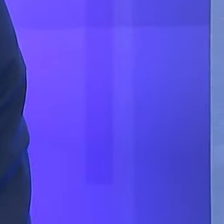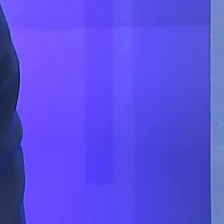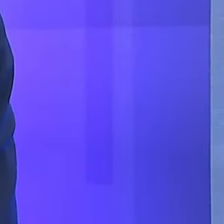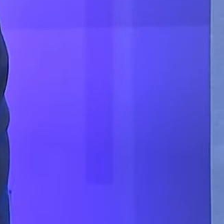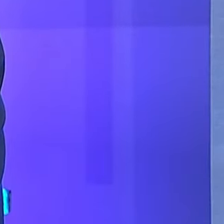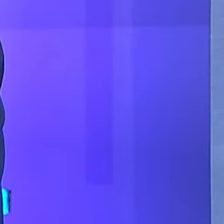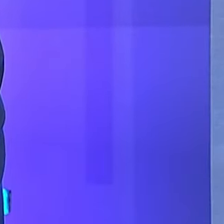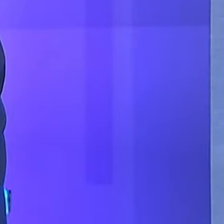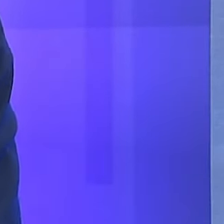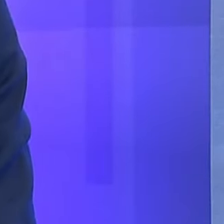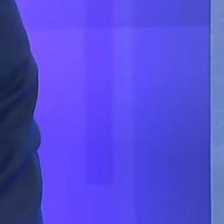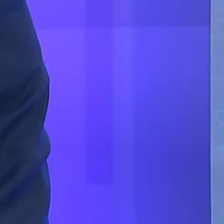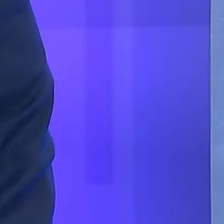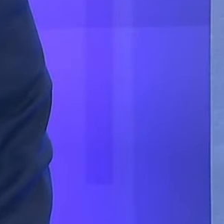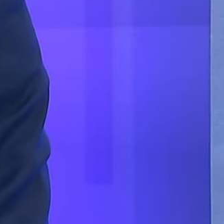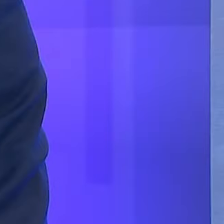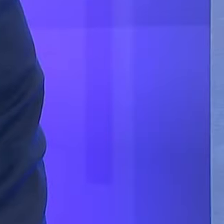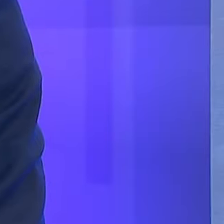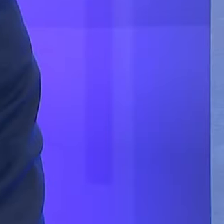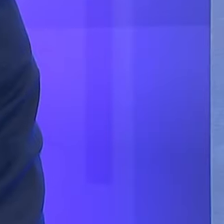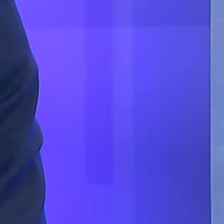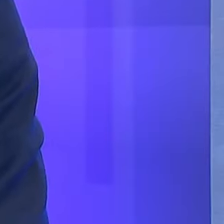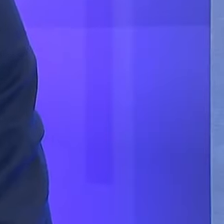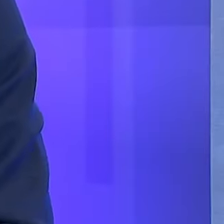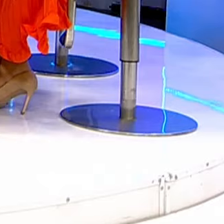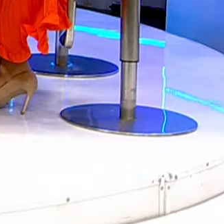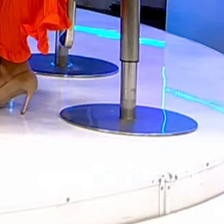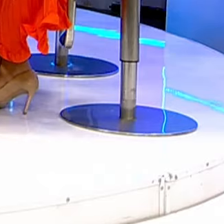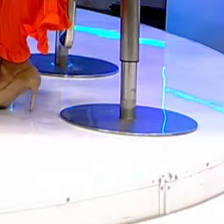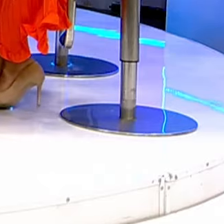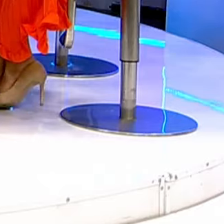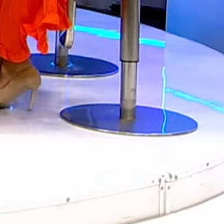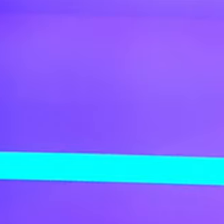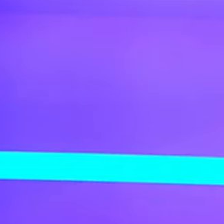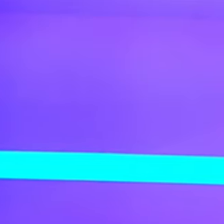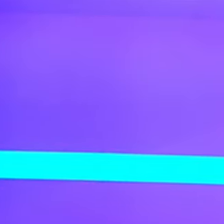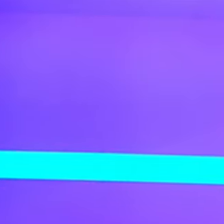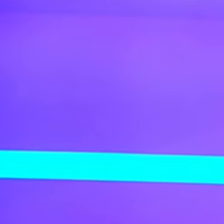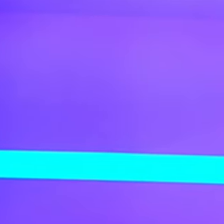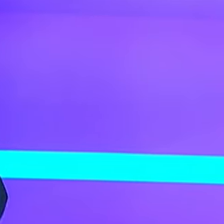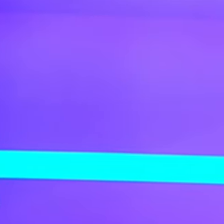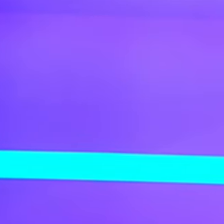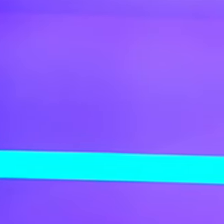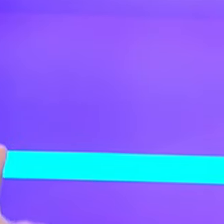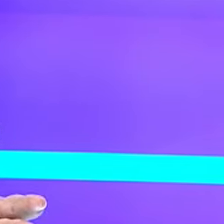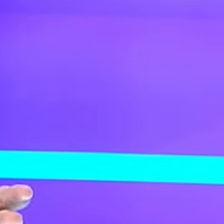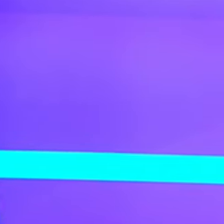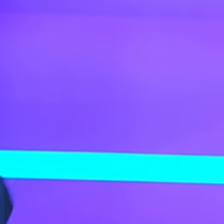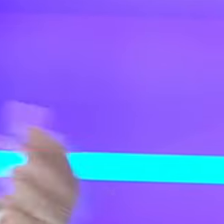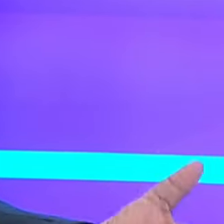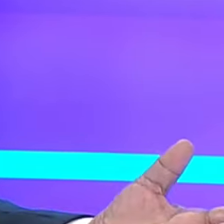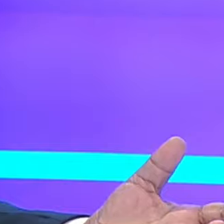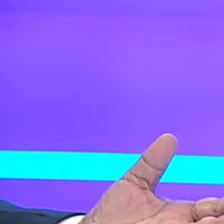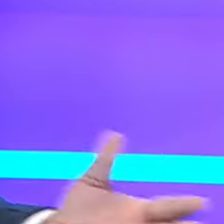49% y ahora está en 52%. Pero bueno, hablemos con los datos reales. No, que te repito, que para la oposición el choque estructural